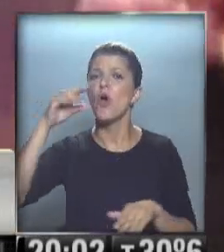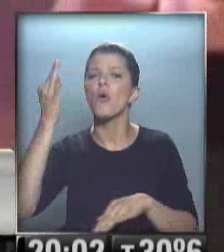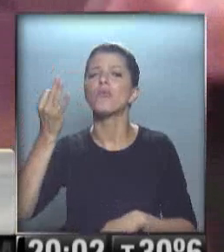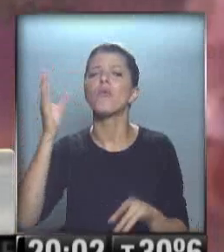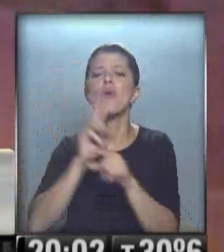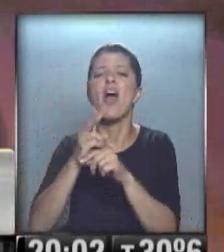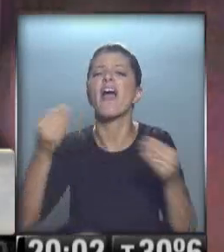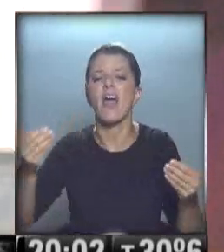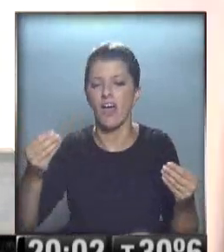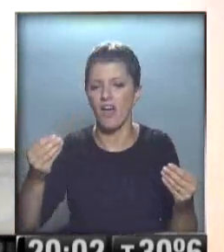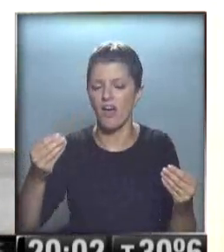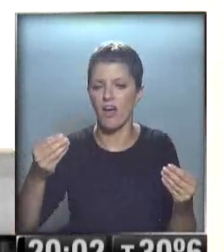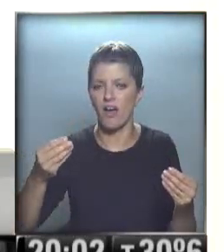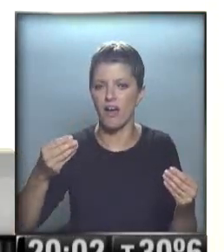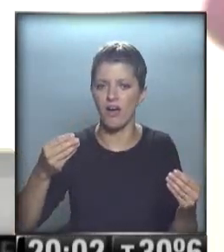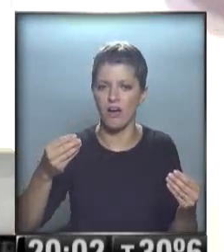están?